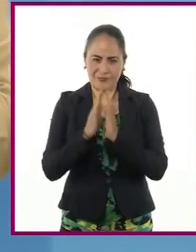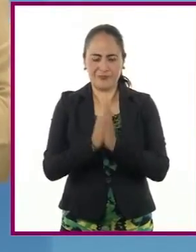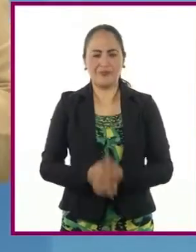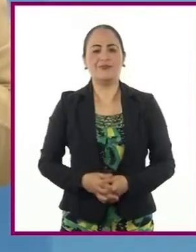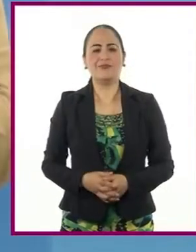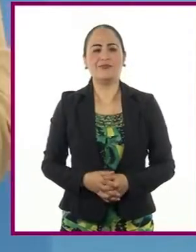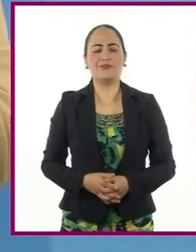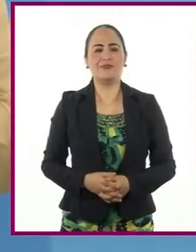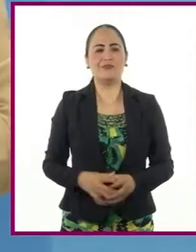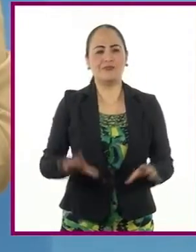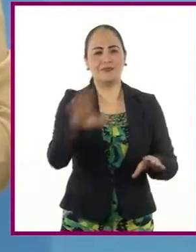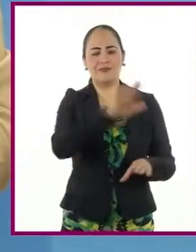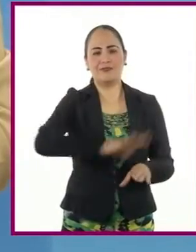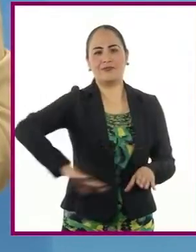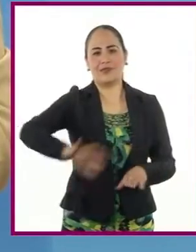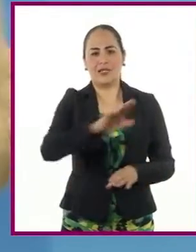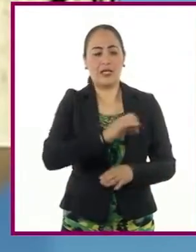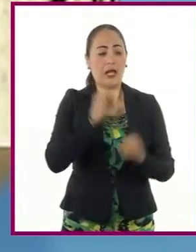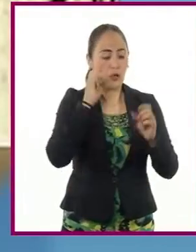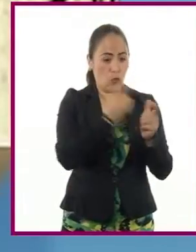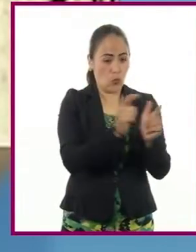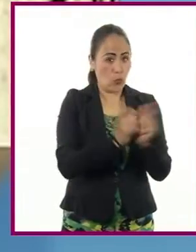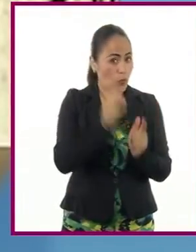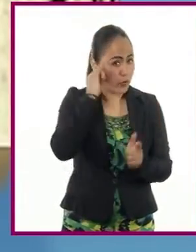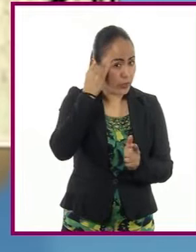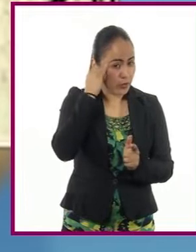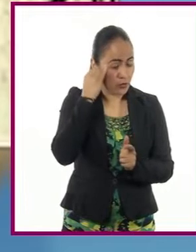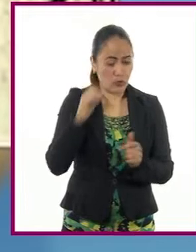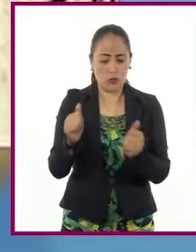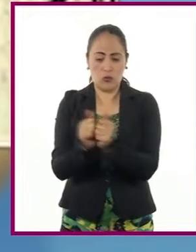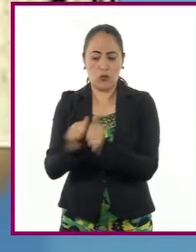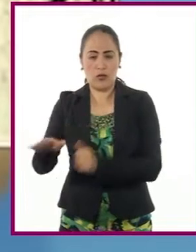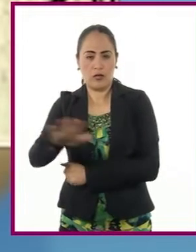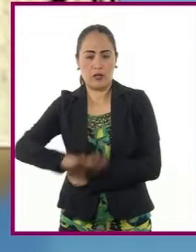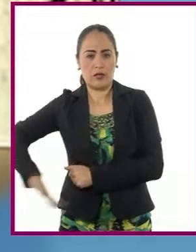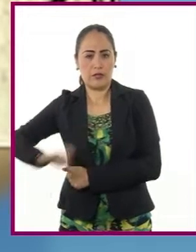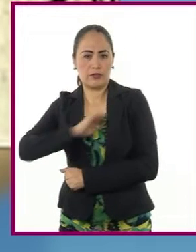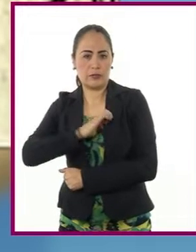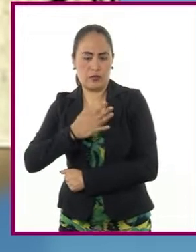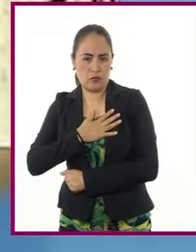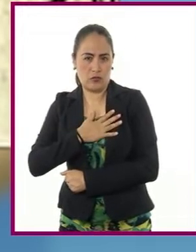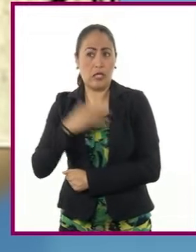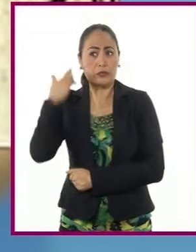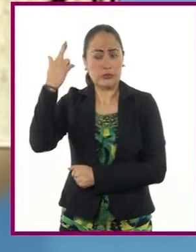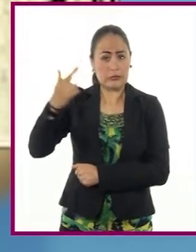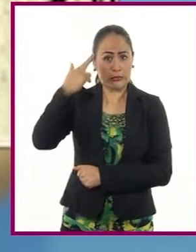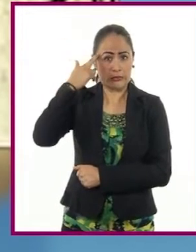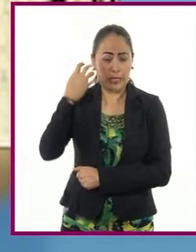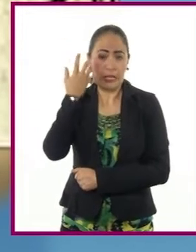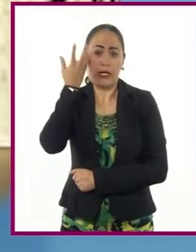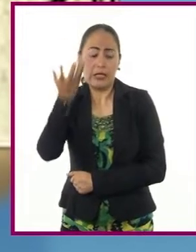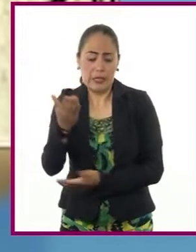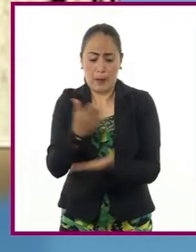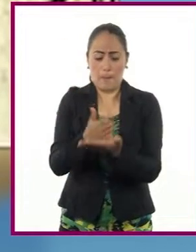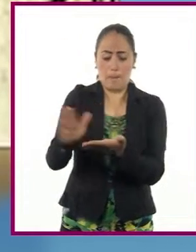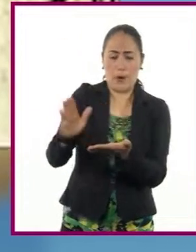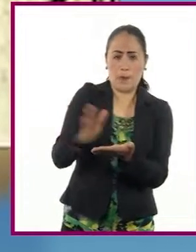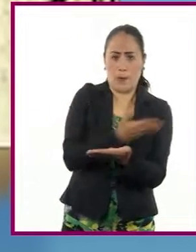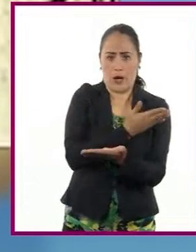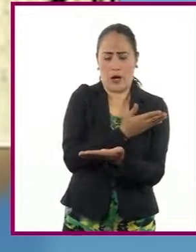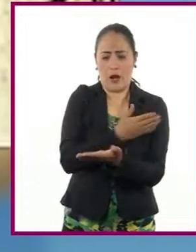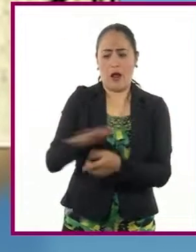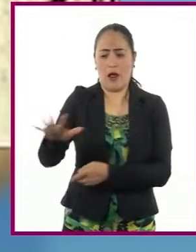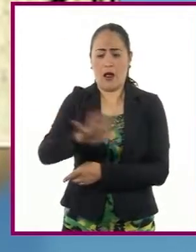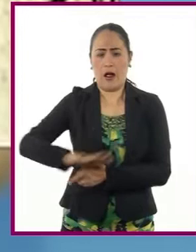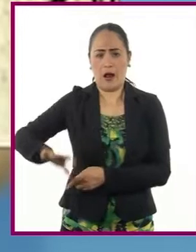República de Indios y de Españoles. La corona intentó dividir a la población en República de Indios